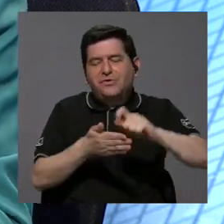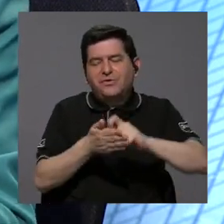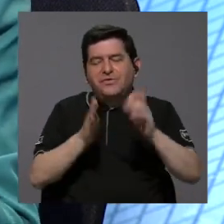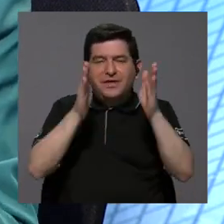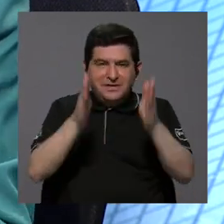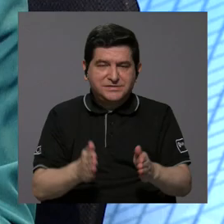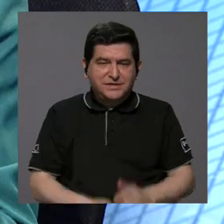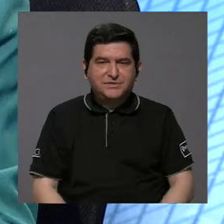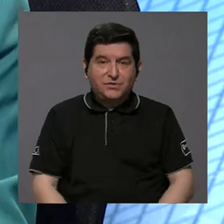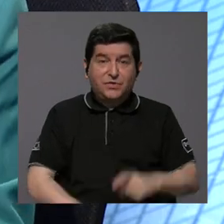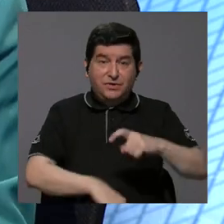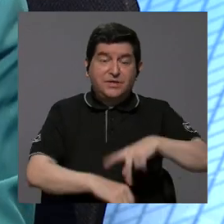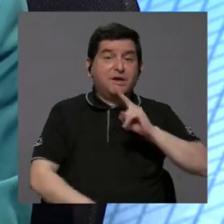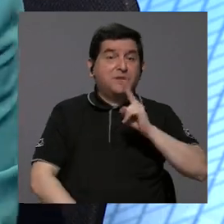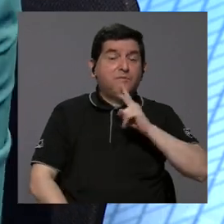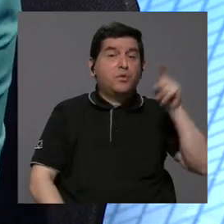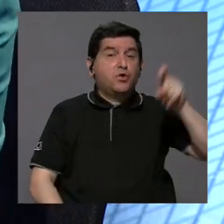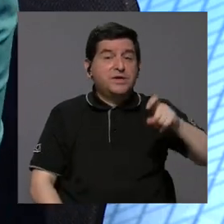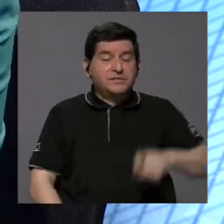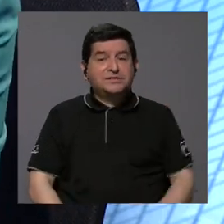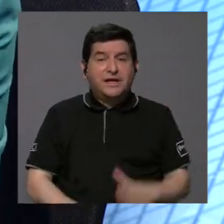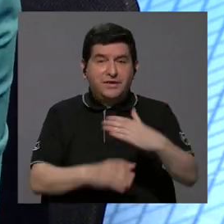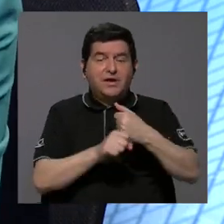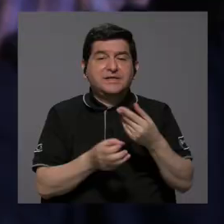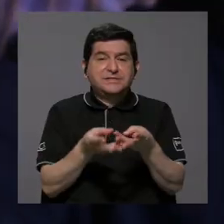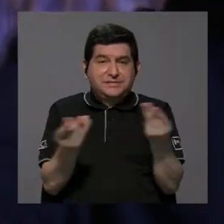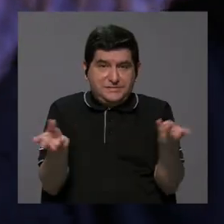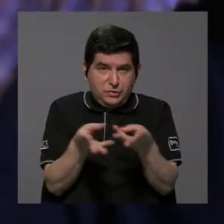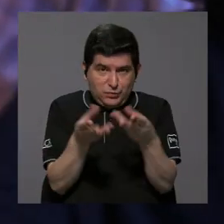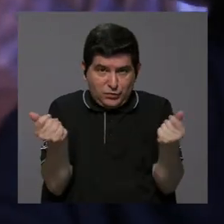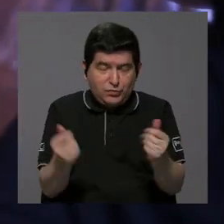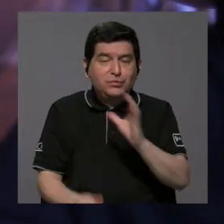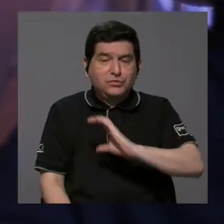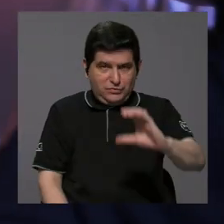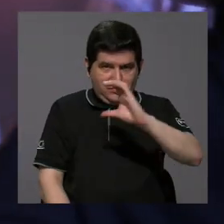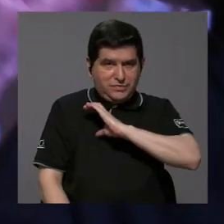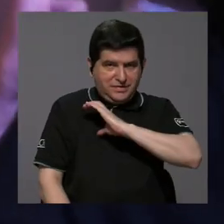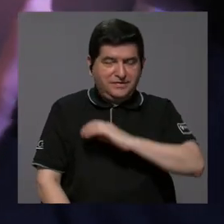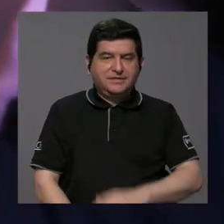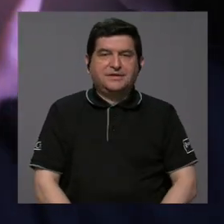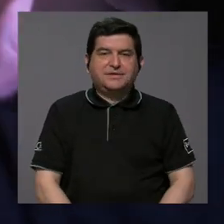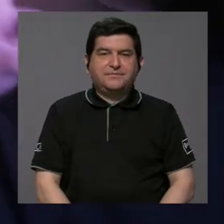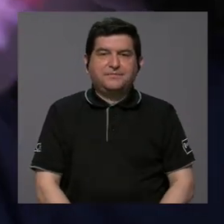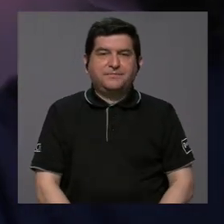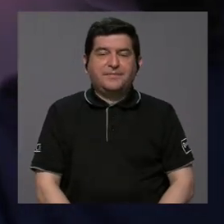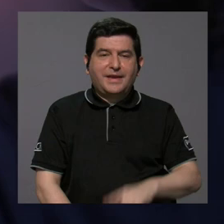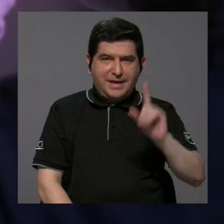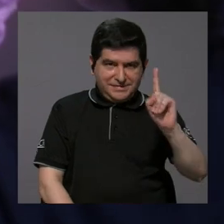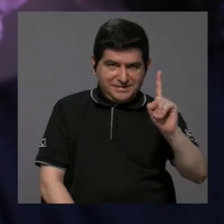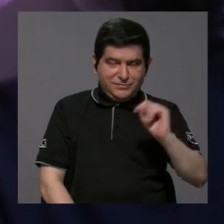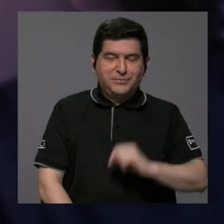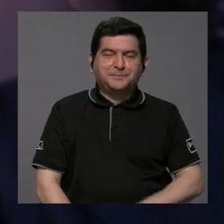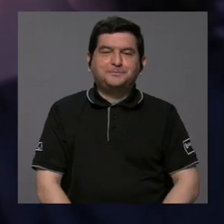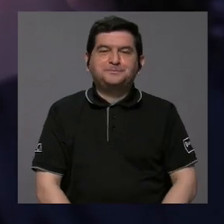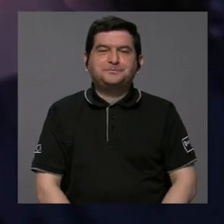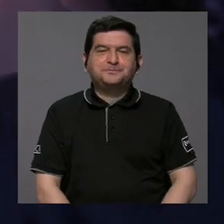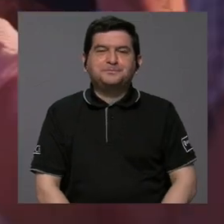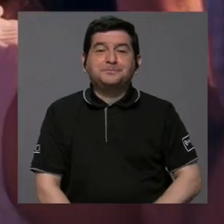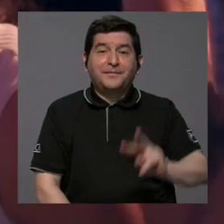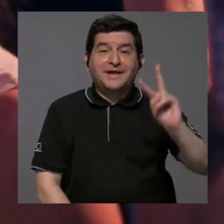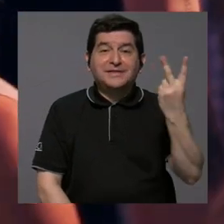para el tiempo que realmente se requiere para sacar un producto de calidad Ese es el primer deseo